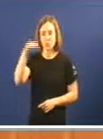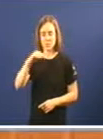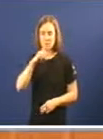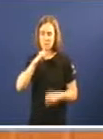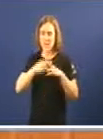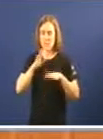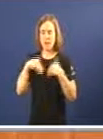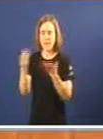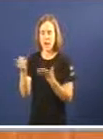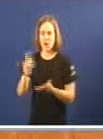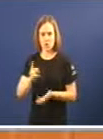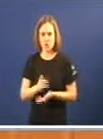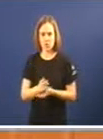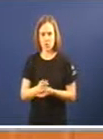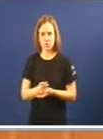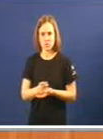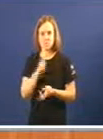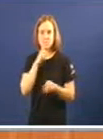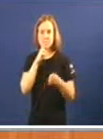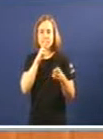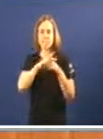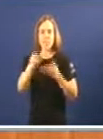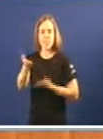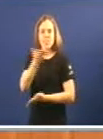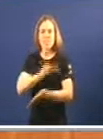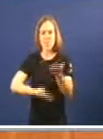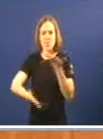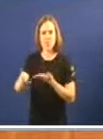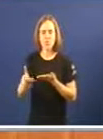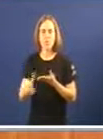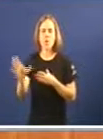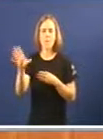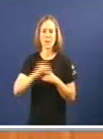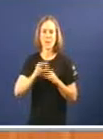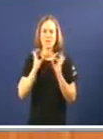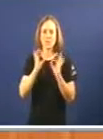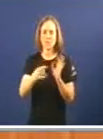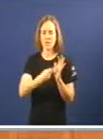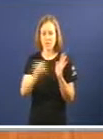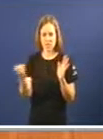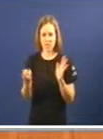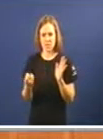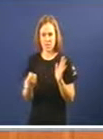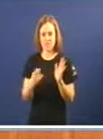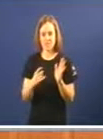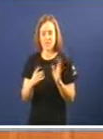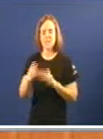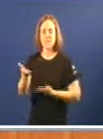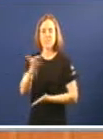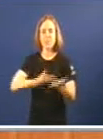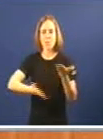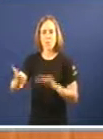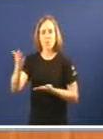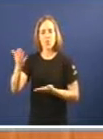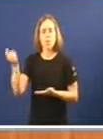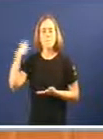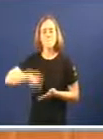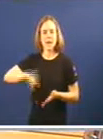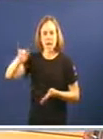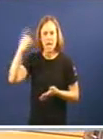una suba y la devolución del complemento específico retirado a devolución das pagas extras retiradas por lo tanto no se están a